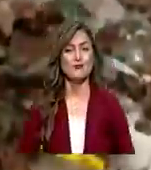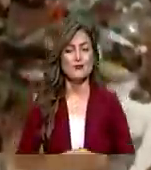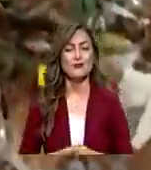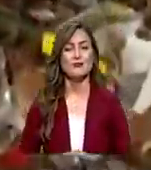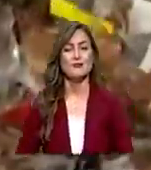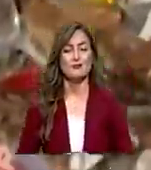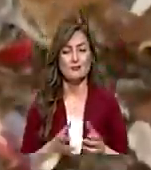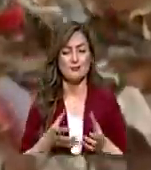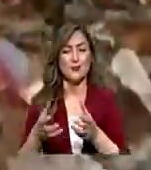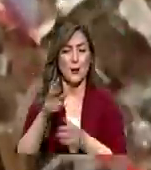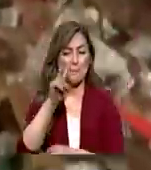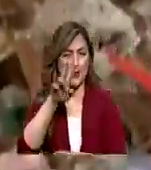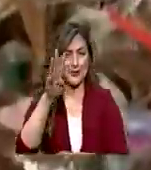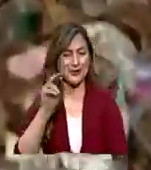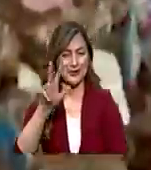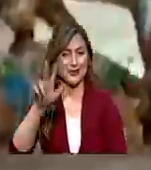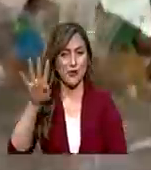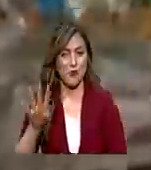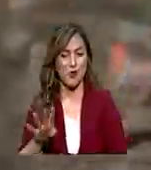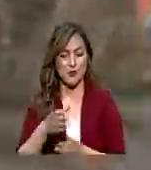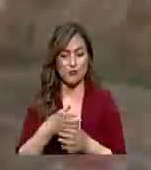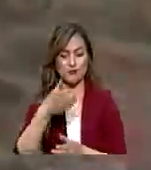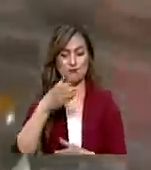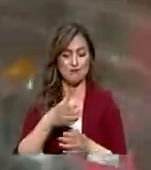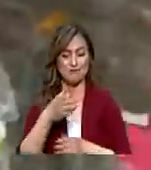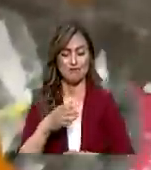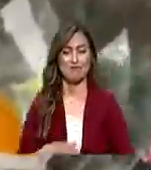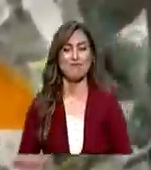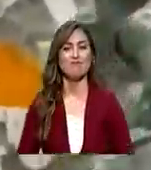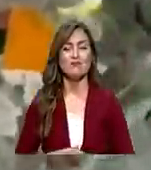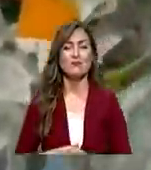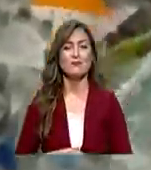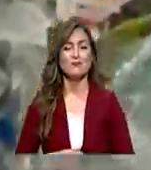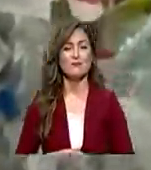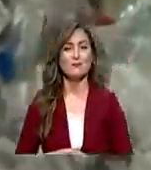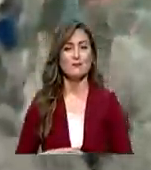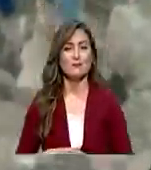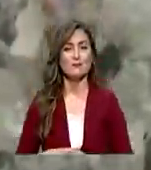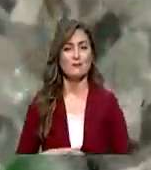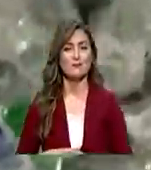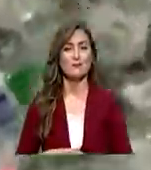bloque hay entre 26 y 34 botellas. Fernanda Ceballos, 24 horas.